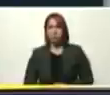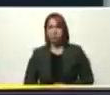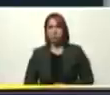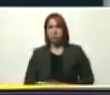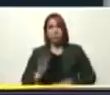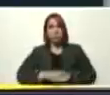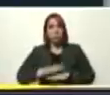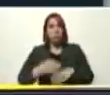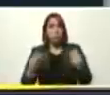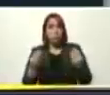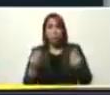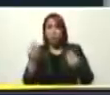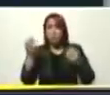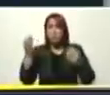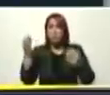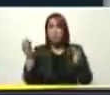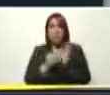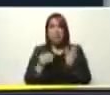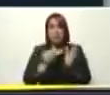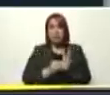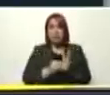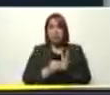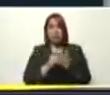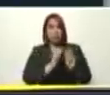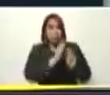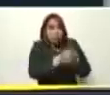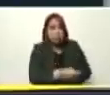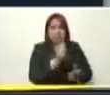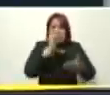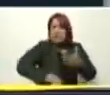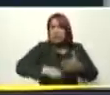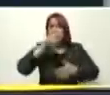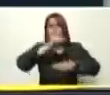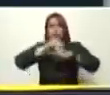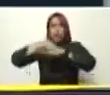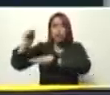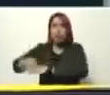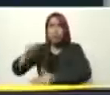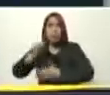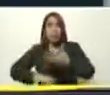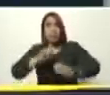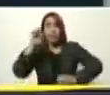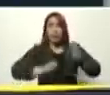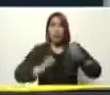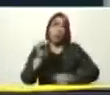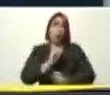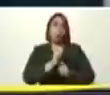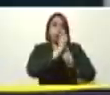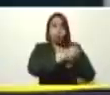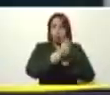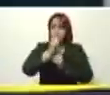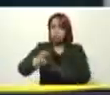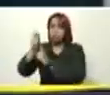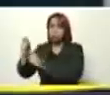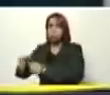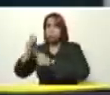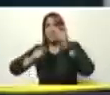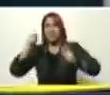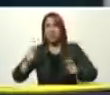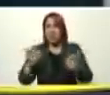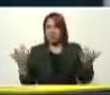Porque muchas veces lo designan sin consulta, sin evaluación. O designan gente amiga de ustedes.